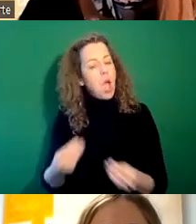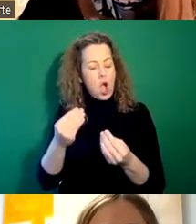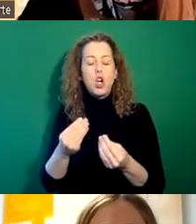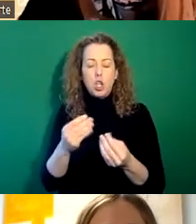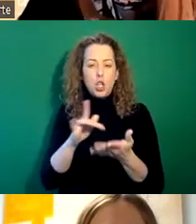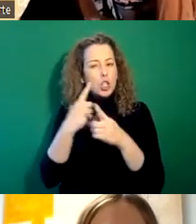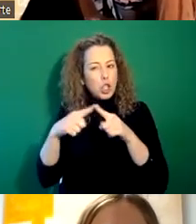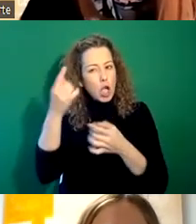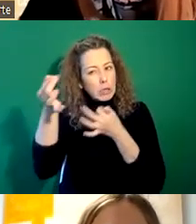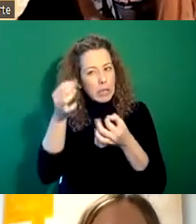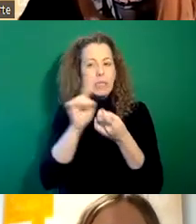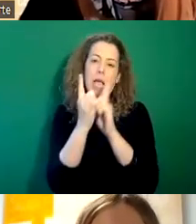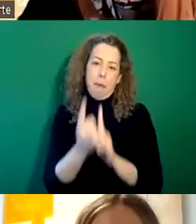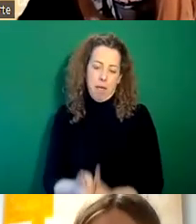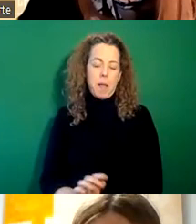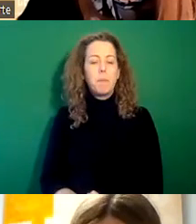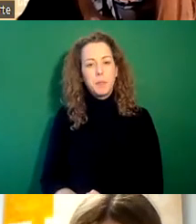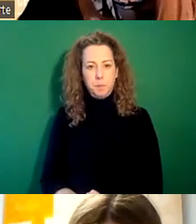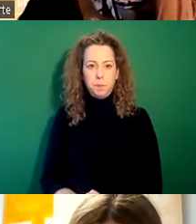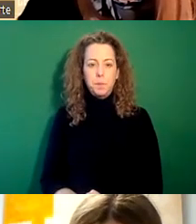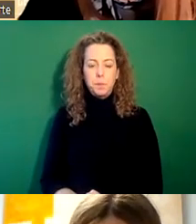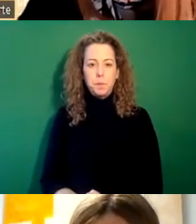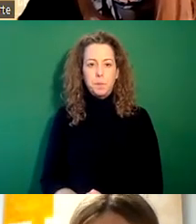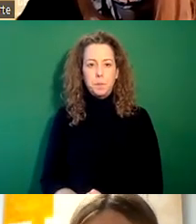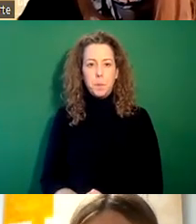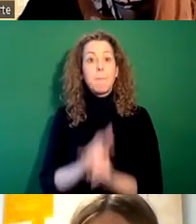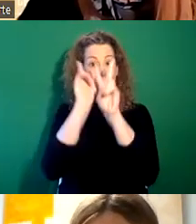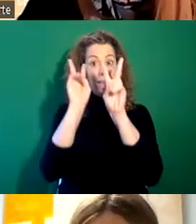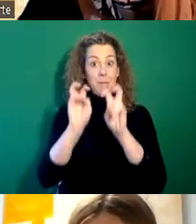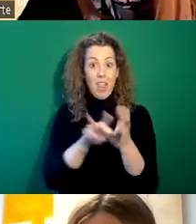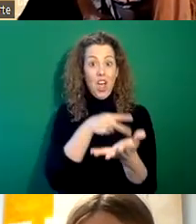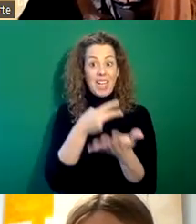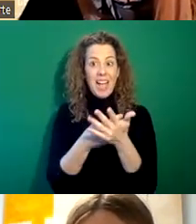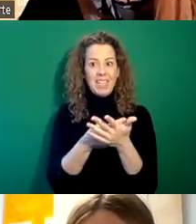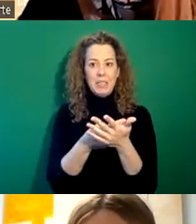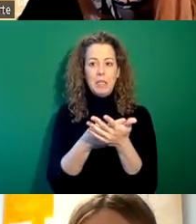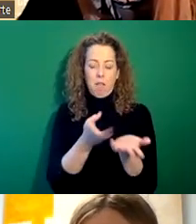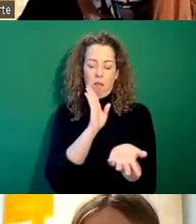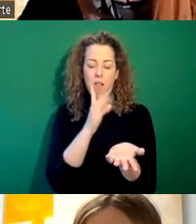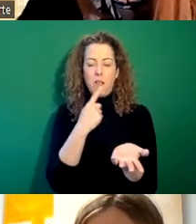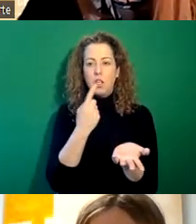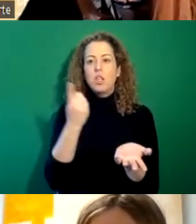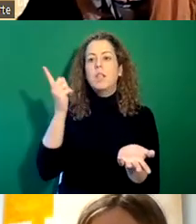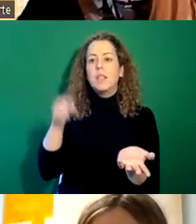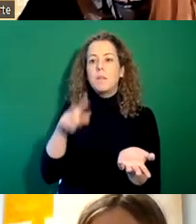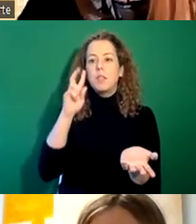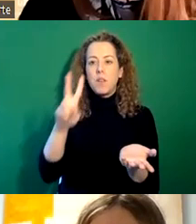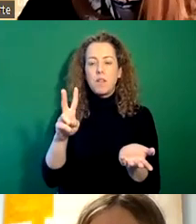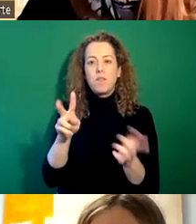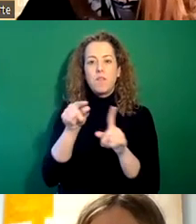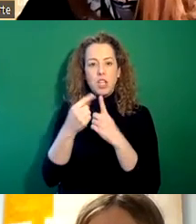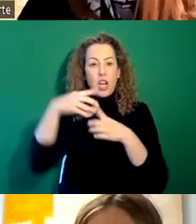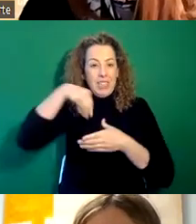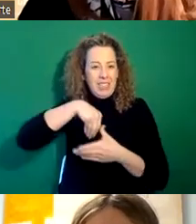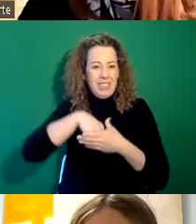cositas. En la investigación de caídas, exacto, como os digo un poco, ¿no? También se veían factores intrínsecos como